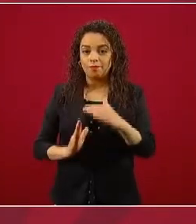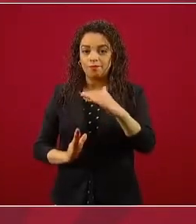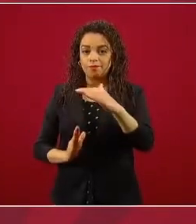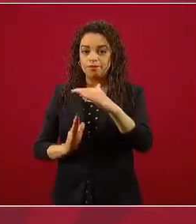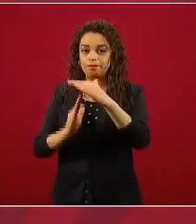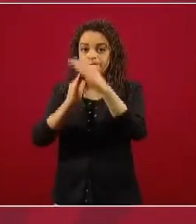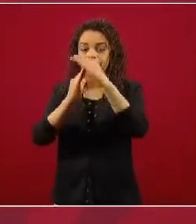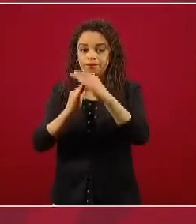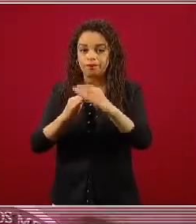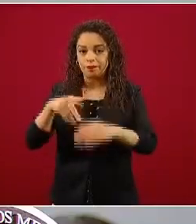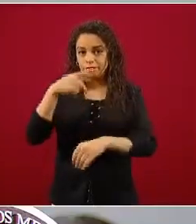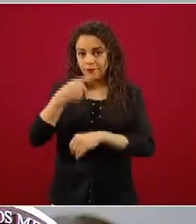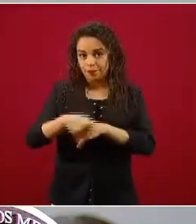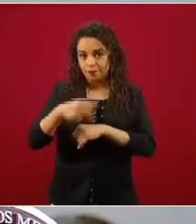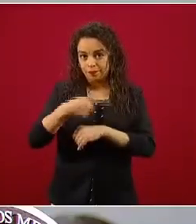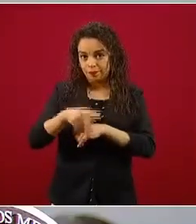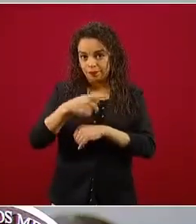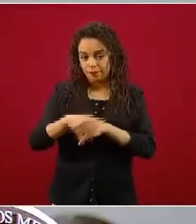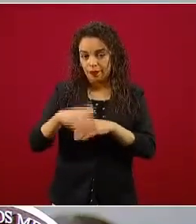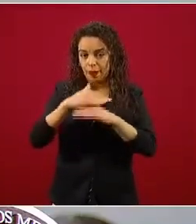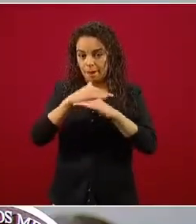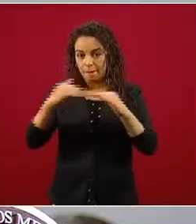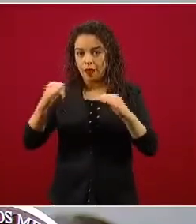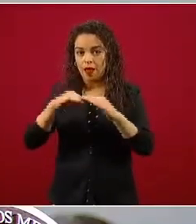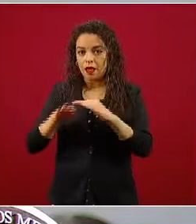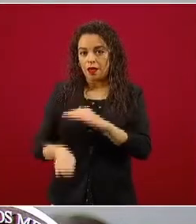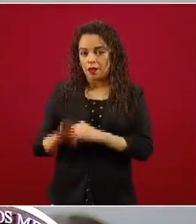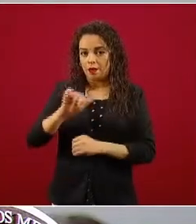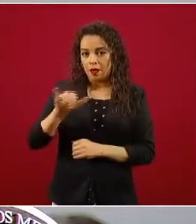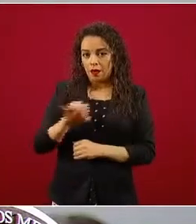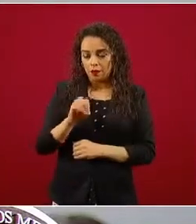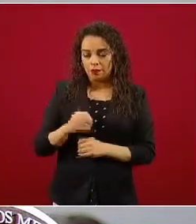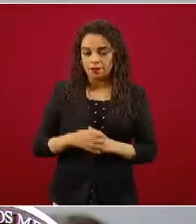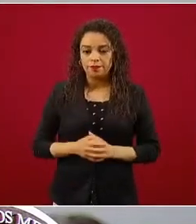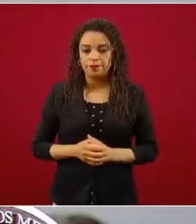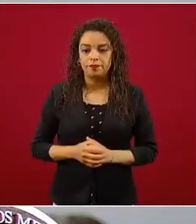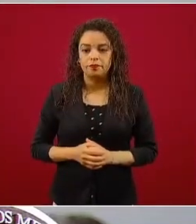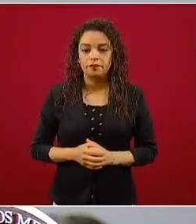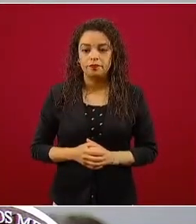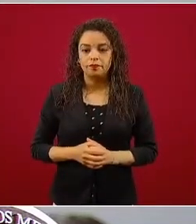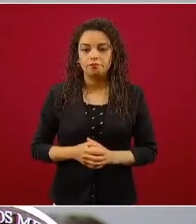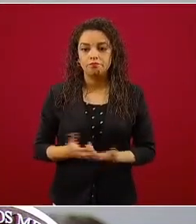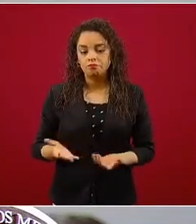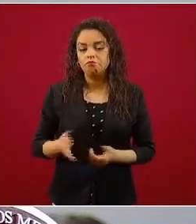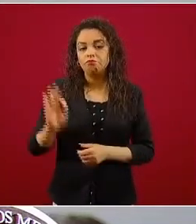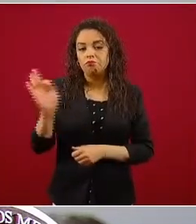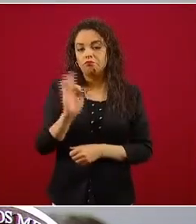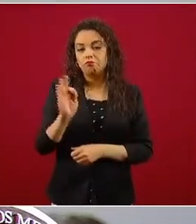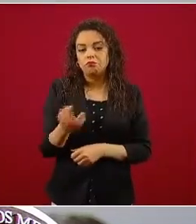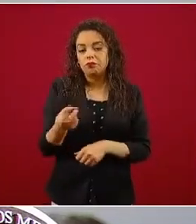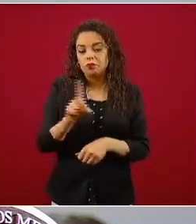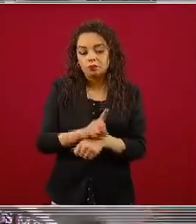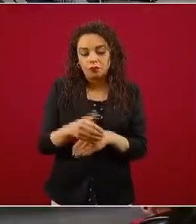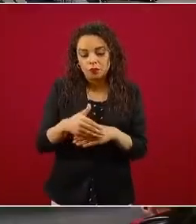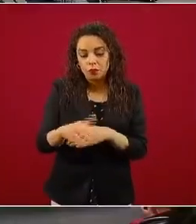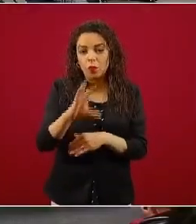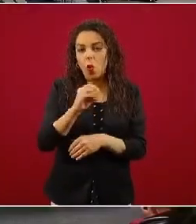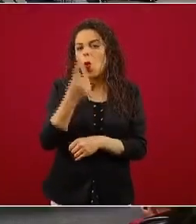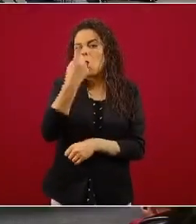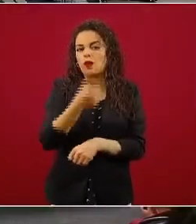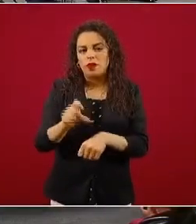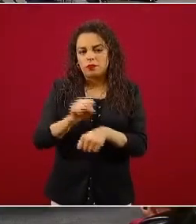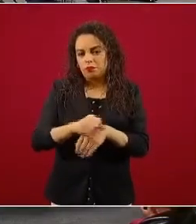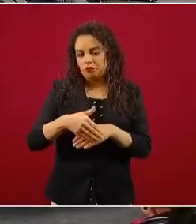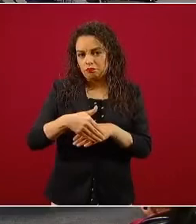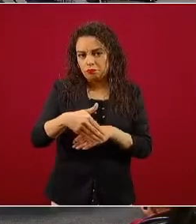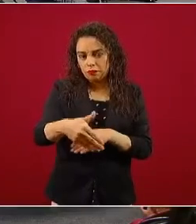medio y riesgo bajo, y es muy probable que en las siguientes pocos días, quizá alguna semana, ya